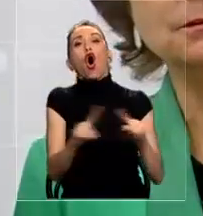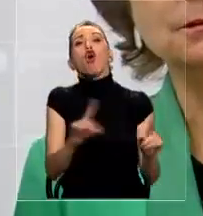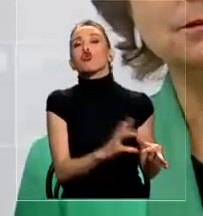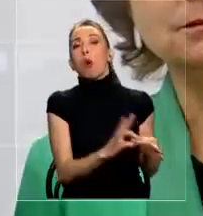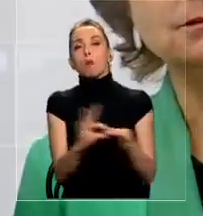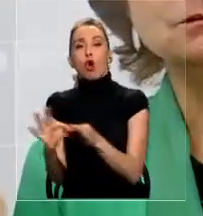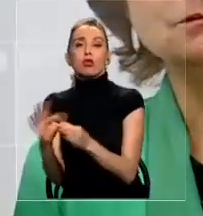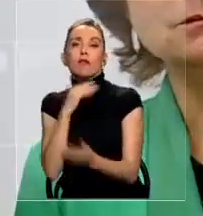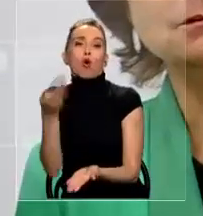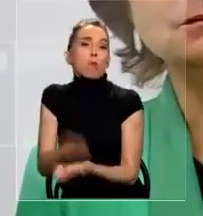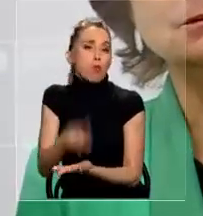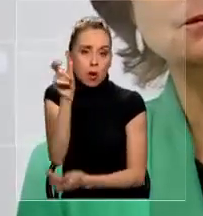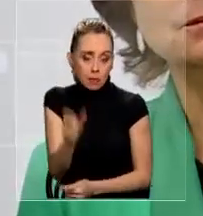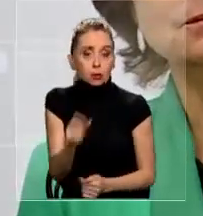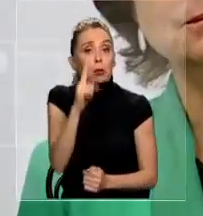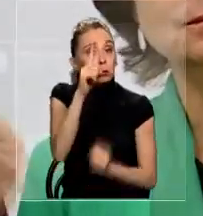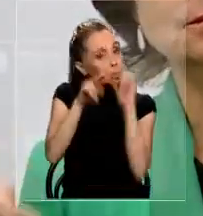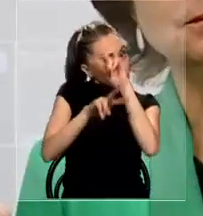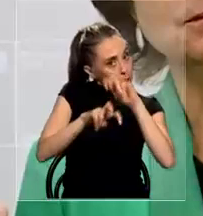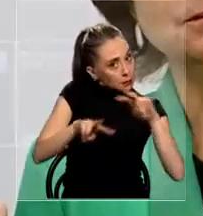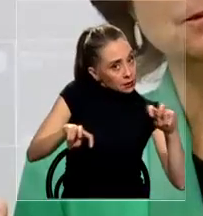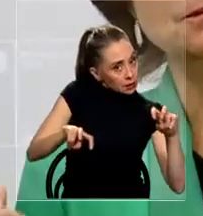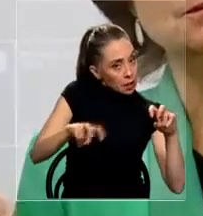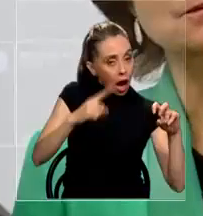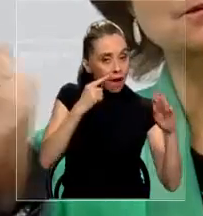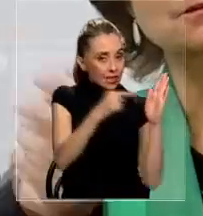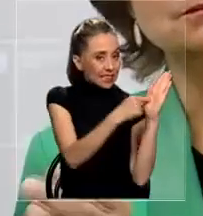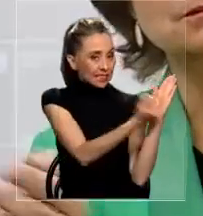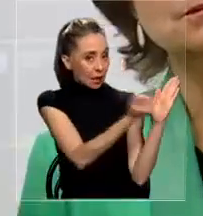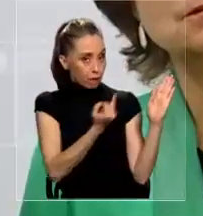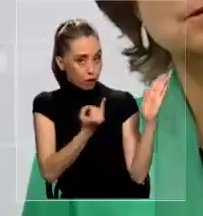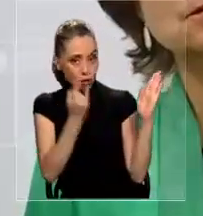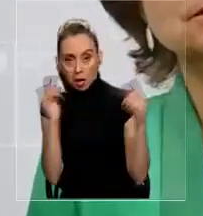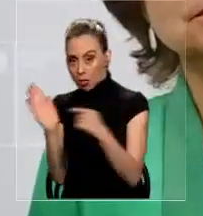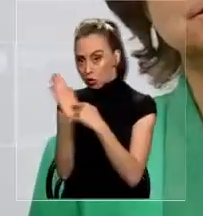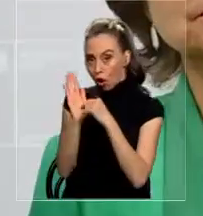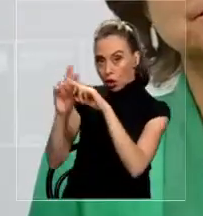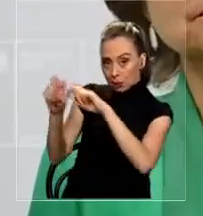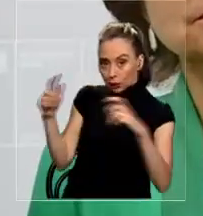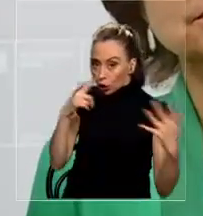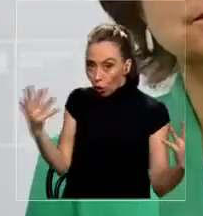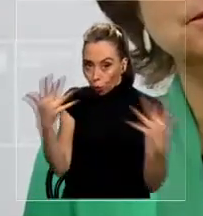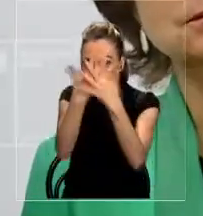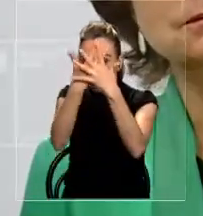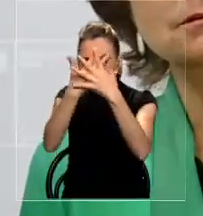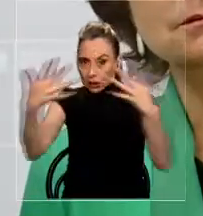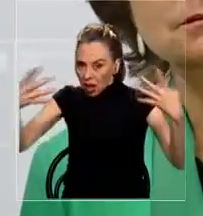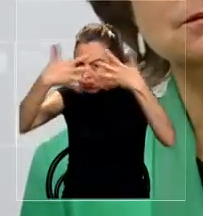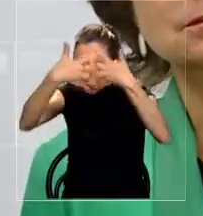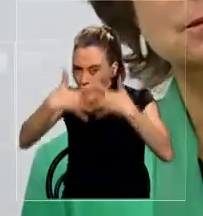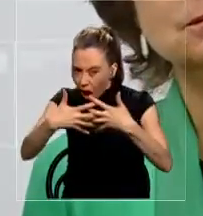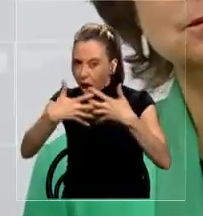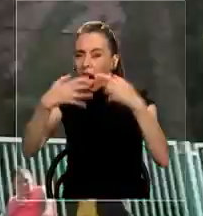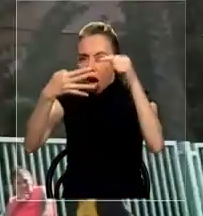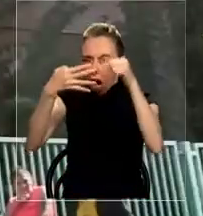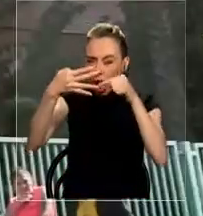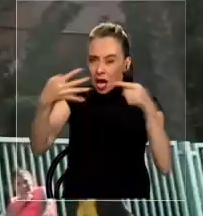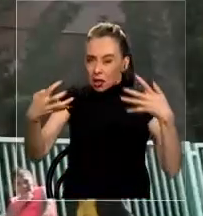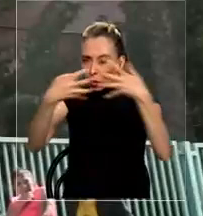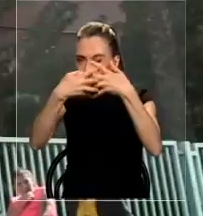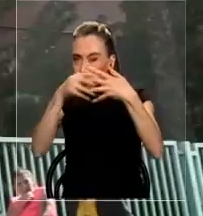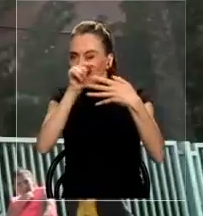causales. Sin embargo, estamos haciendo la investigación y estamos haciendo el cruce y esperamos poder entregar esos datos efectivamente cuál, si hay una relación de causalidad o